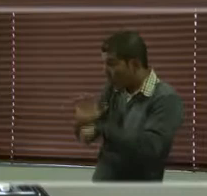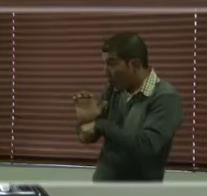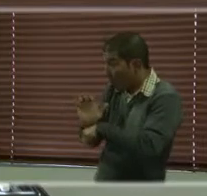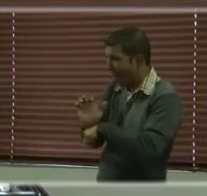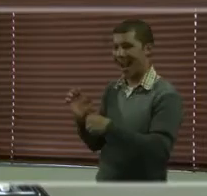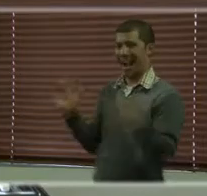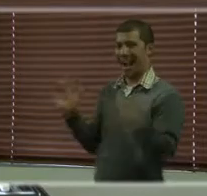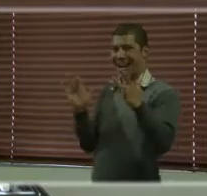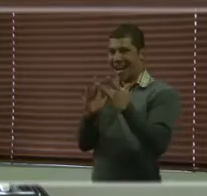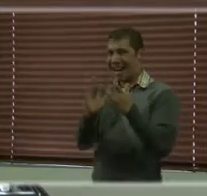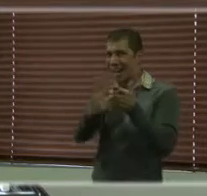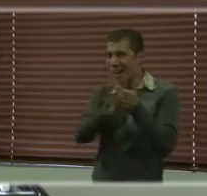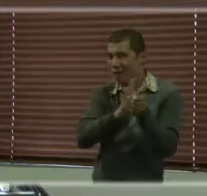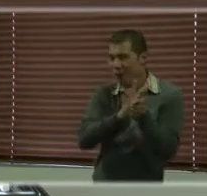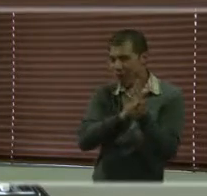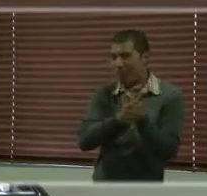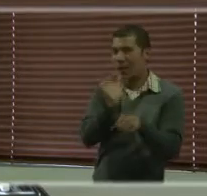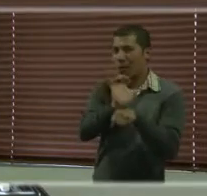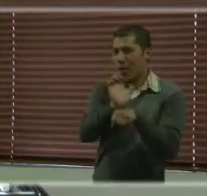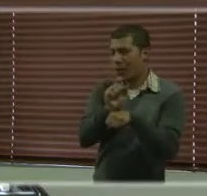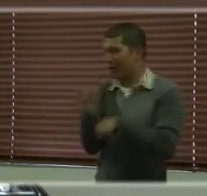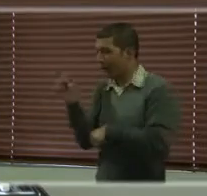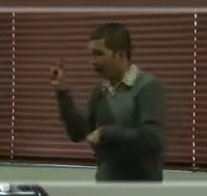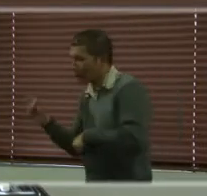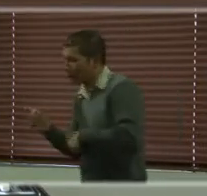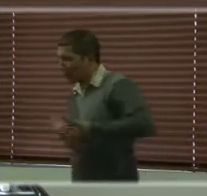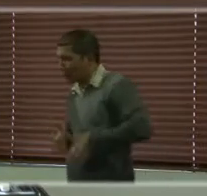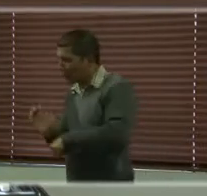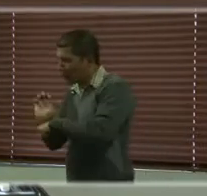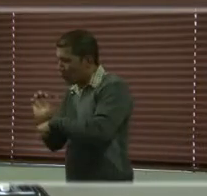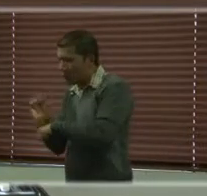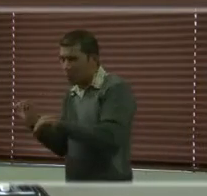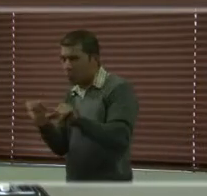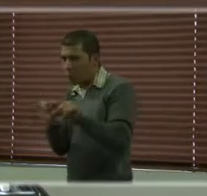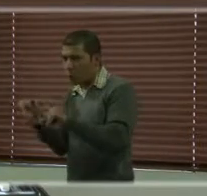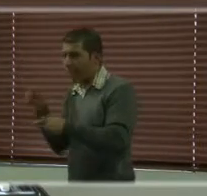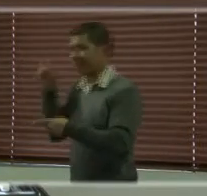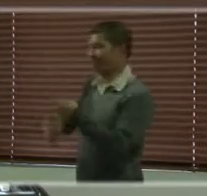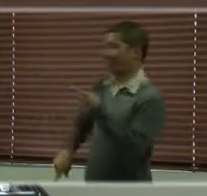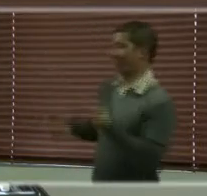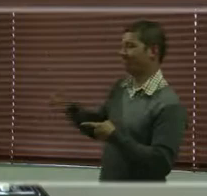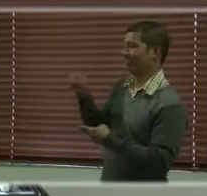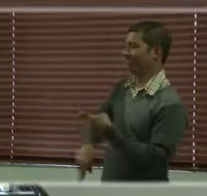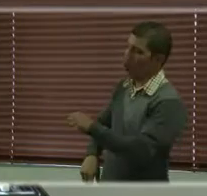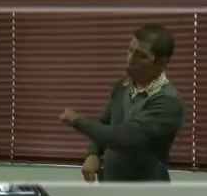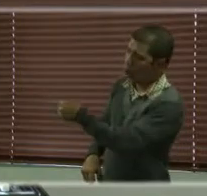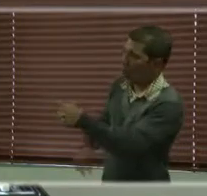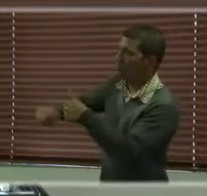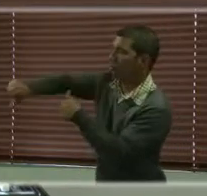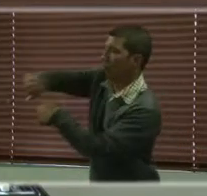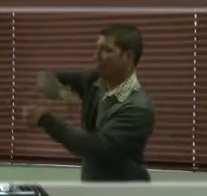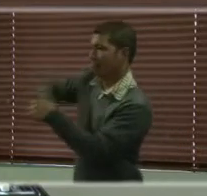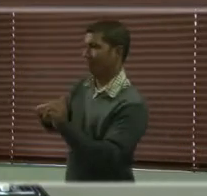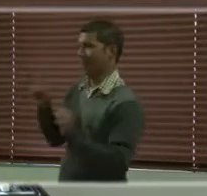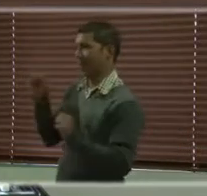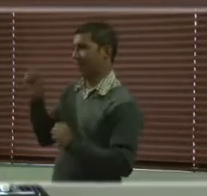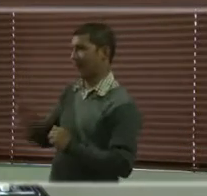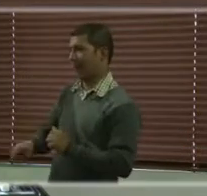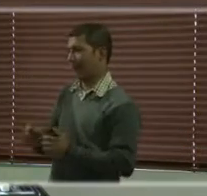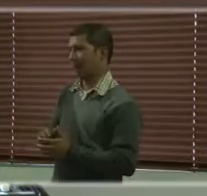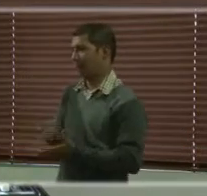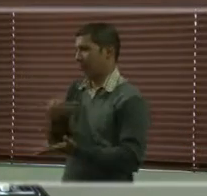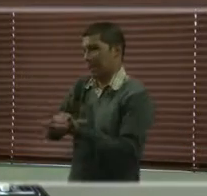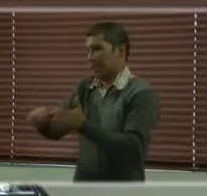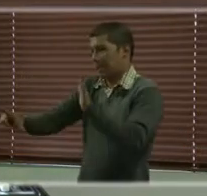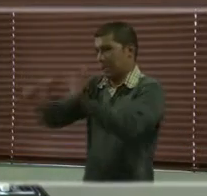del informe de país y si hubiera informes sombra porque muchas veces los hay pues también hace una lectura de